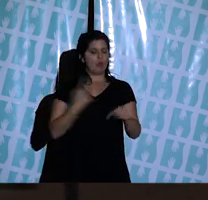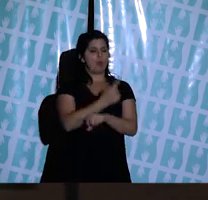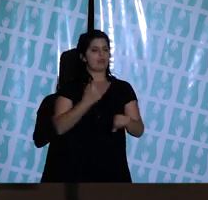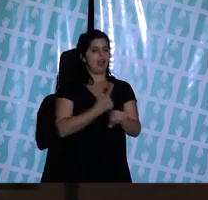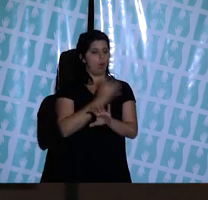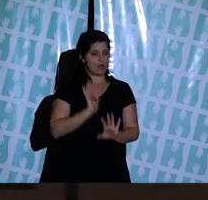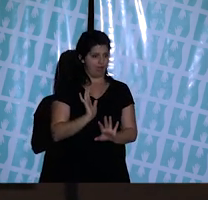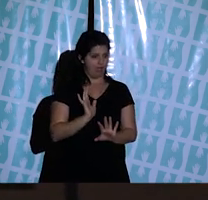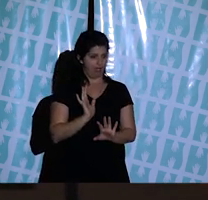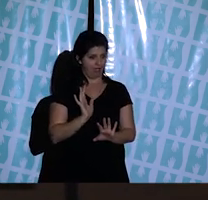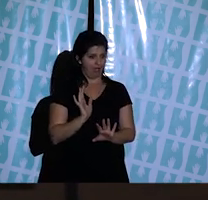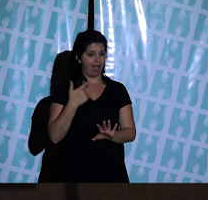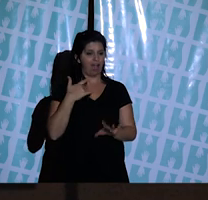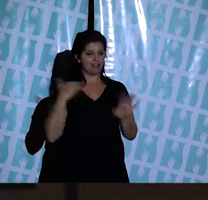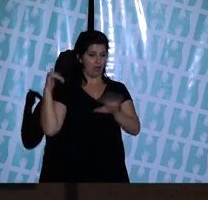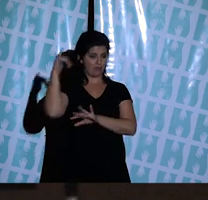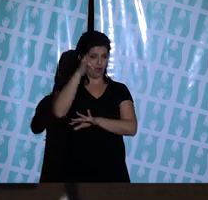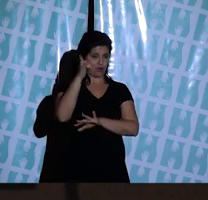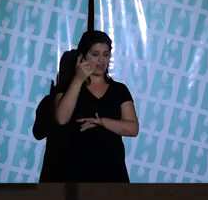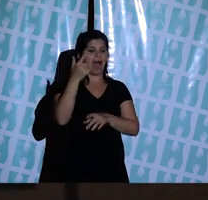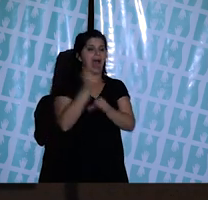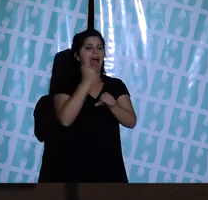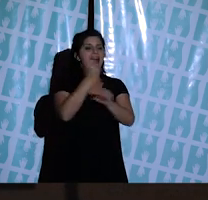aterrizar y me dije, hasta que el piloto no diga